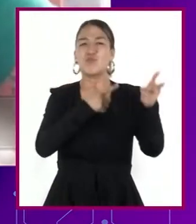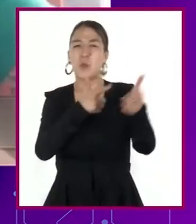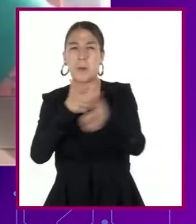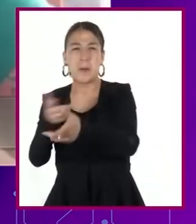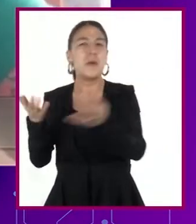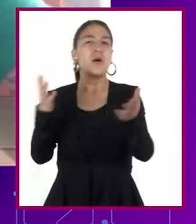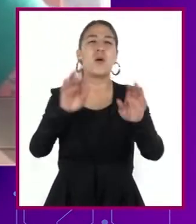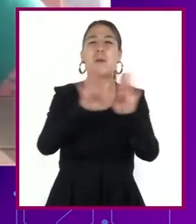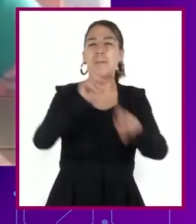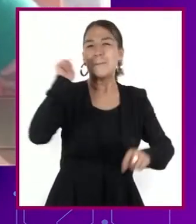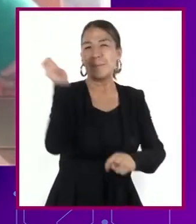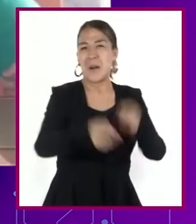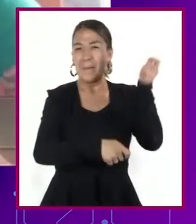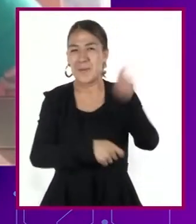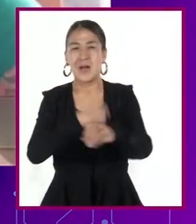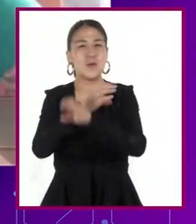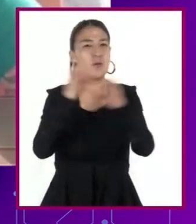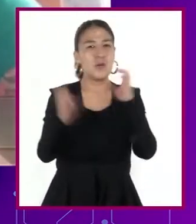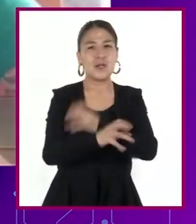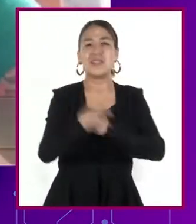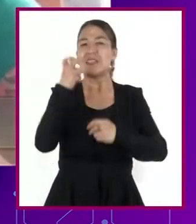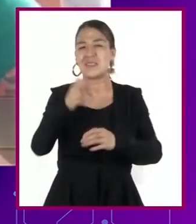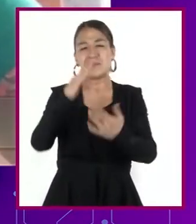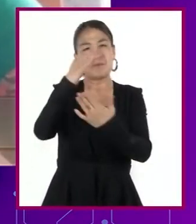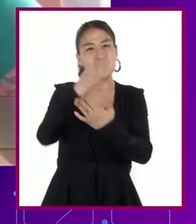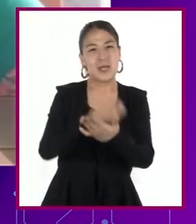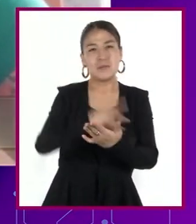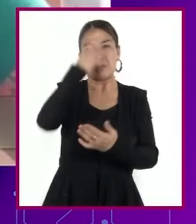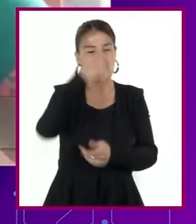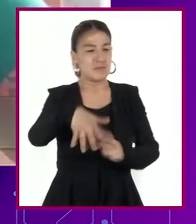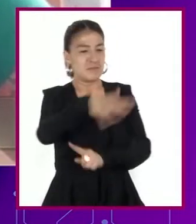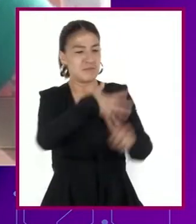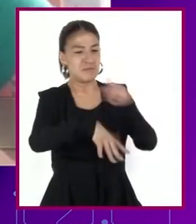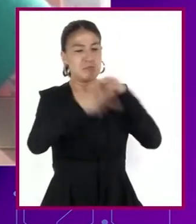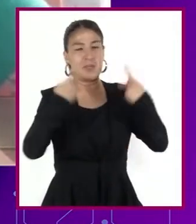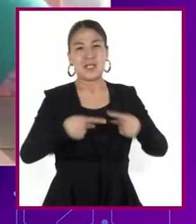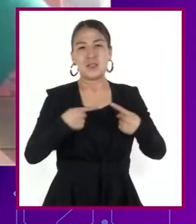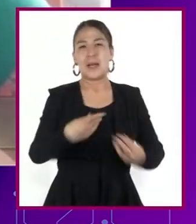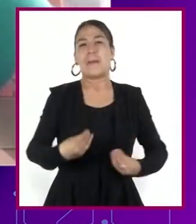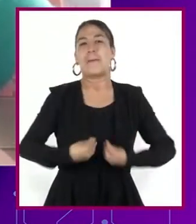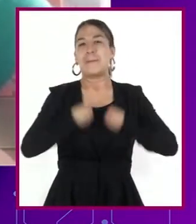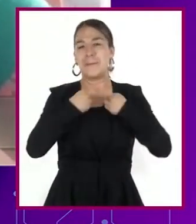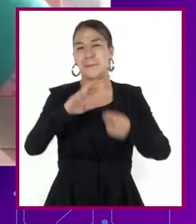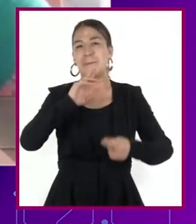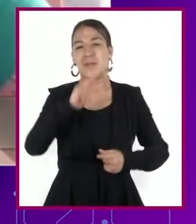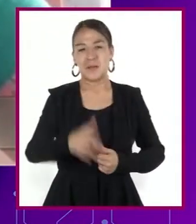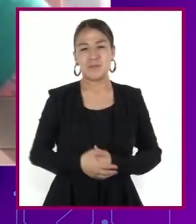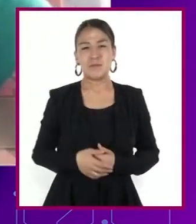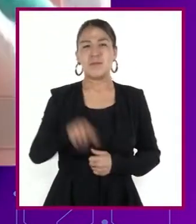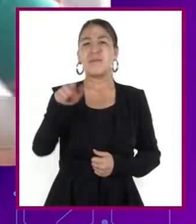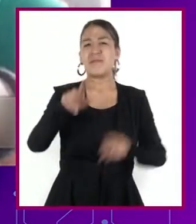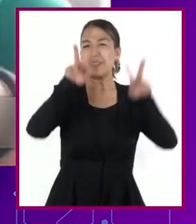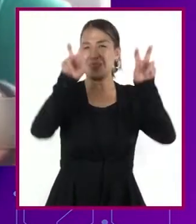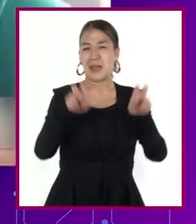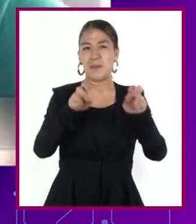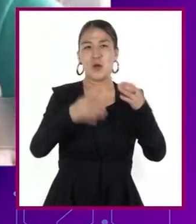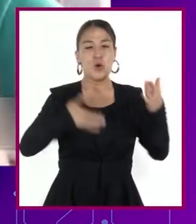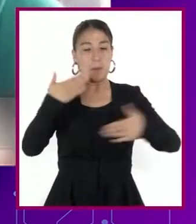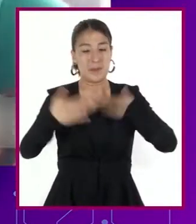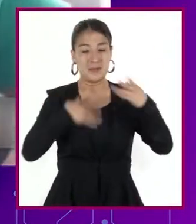tanto dar una mejor calidad de vida a sus habitantes. El tema de la convivencia pacífica